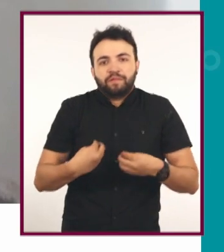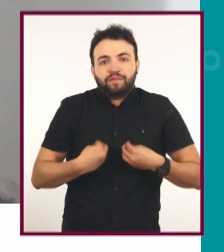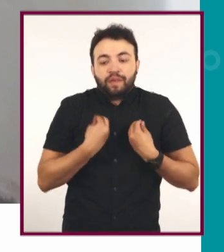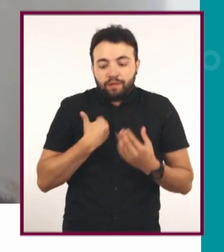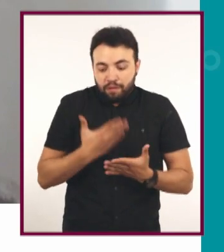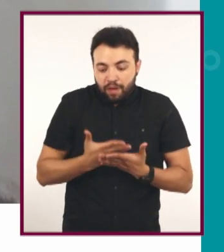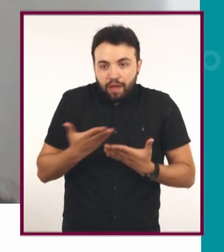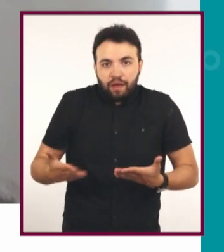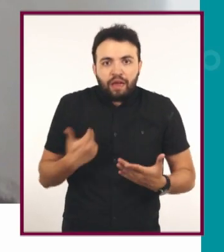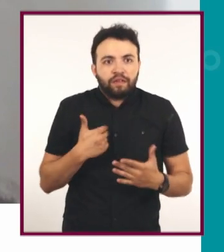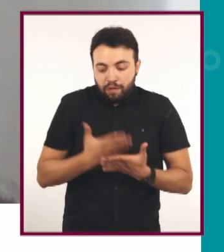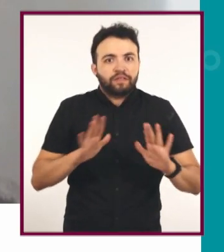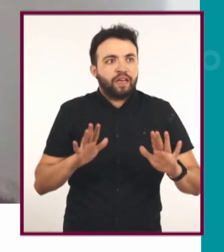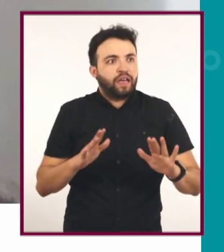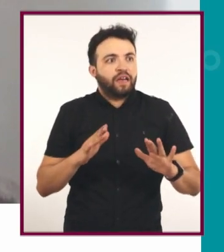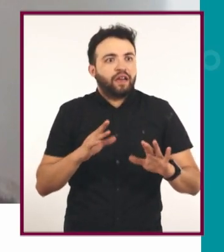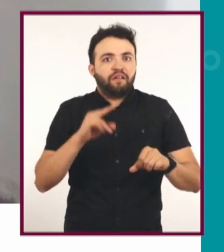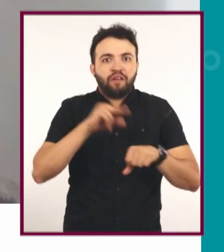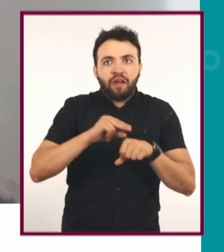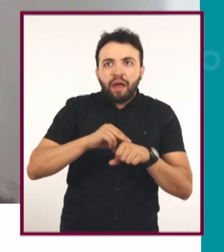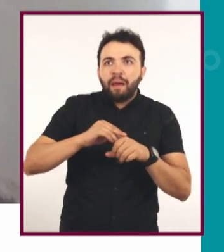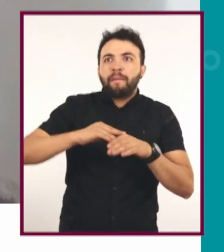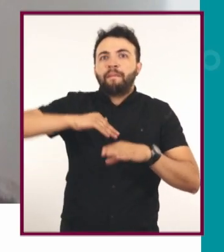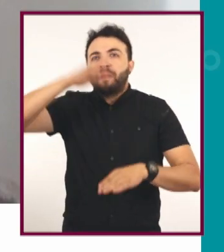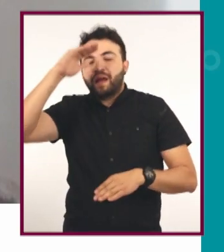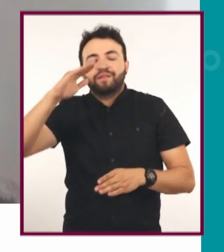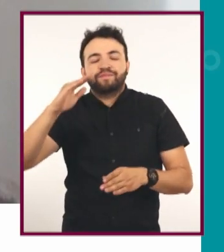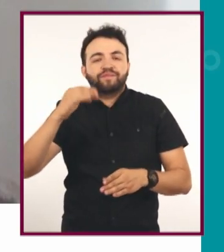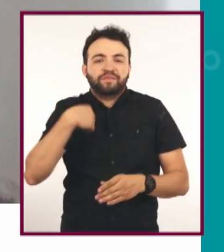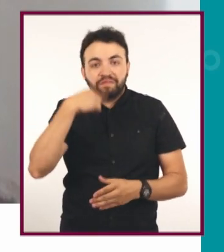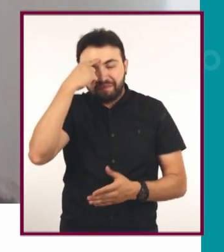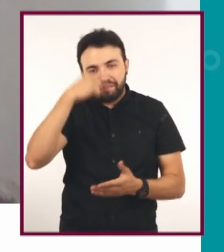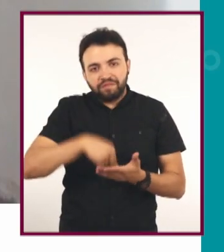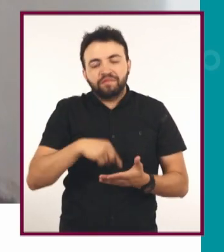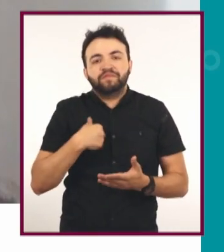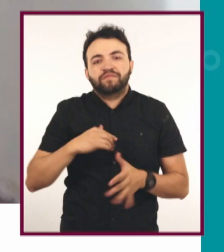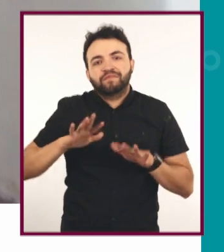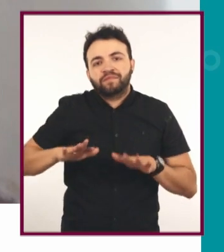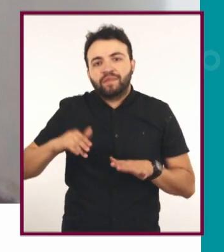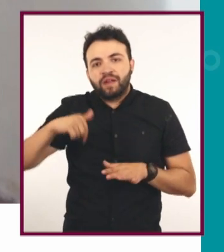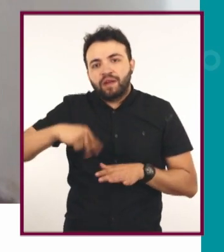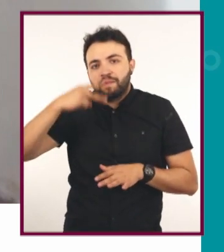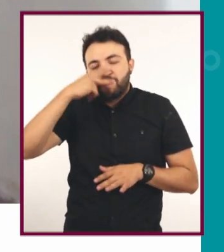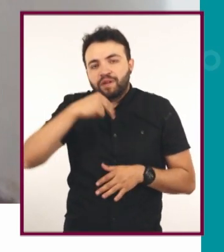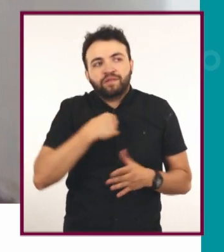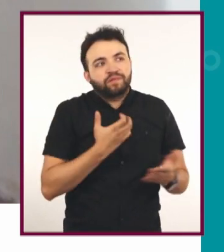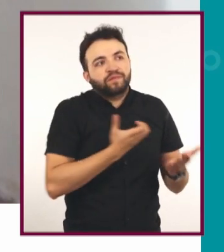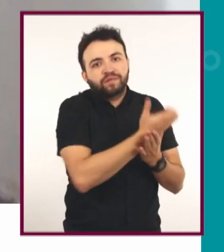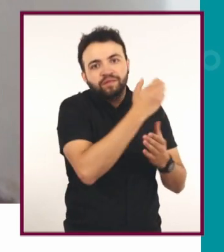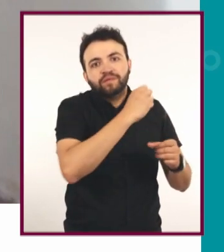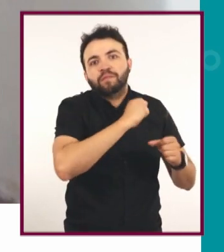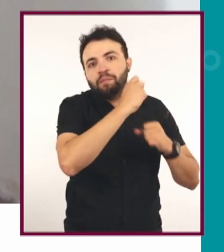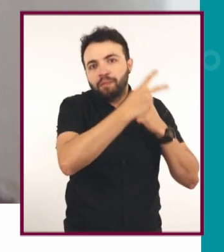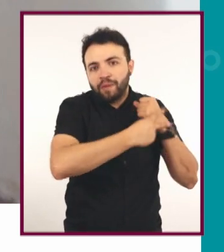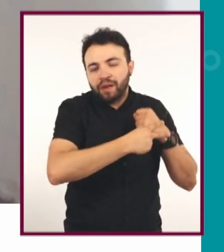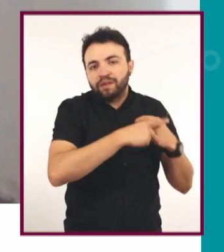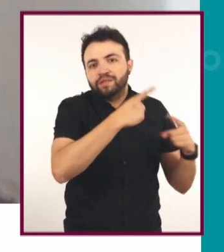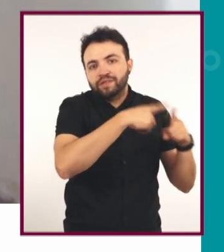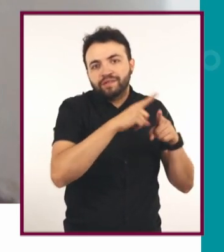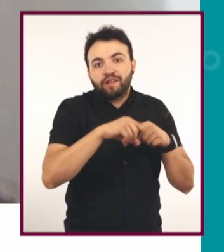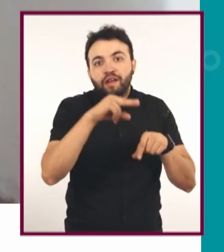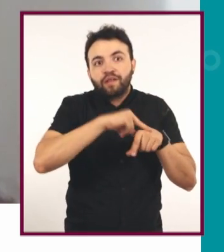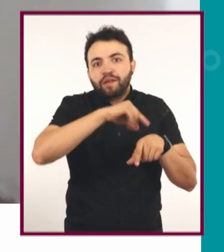¿no? Entonces, yo creo que hubiera cambiado la trayectoria de mi profesión. O sea, seguramente me hubiera quedado en México sin salir al